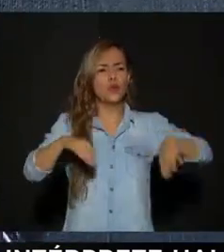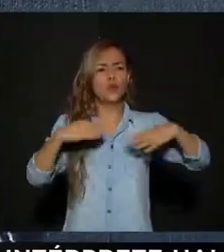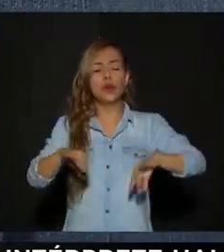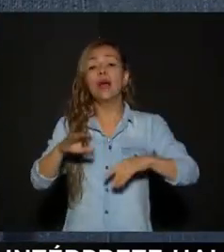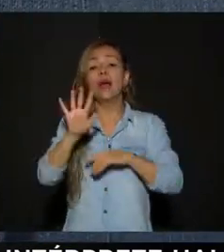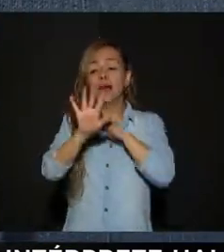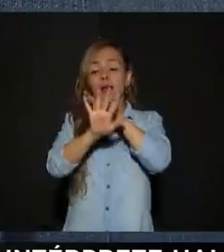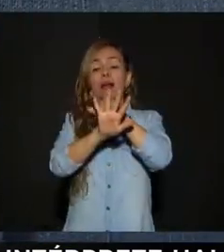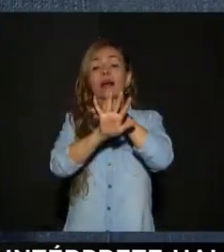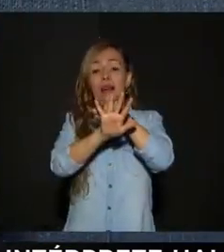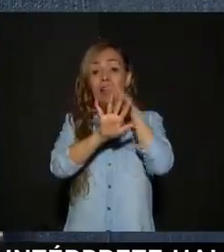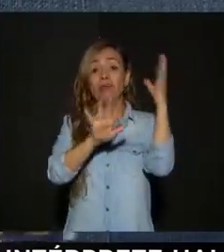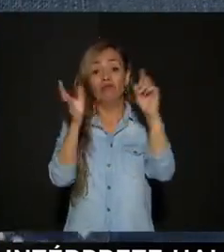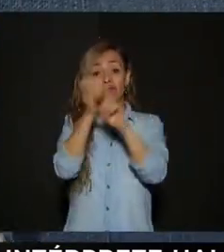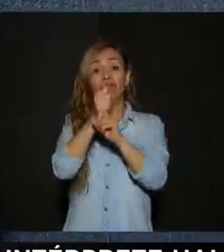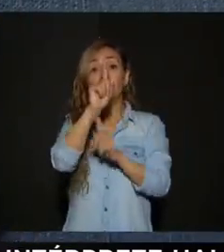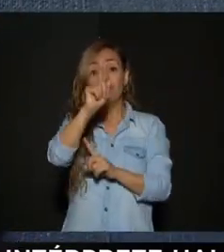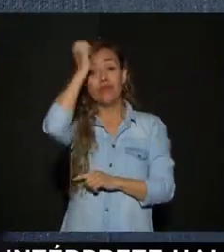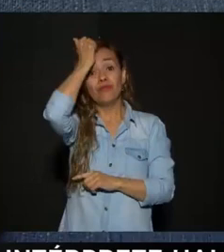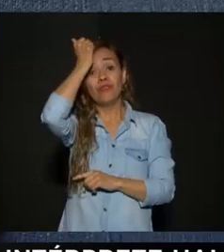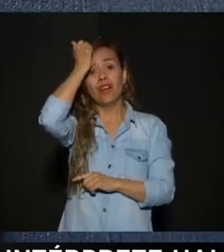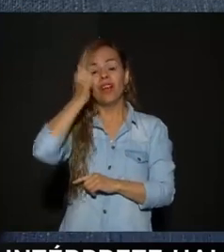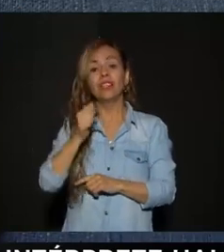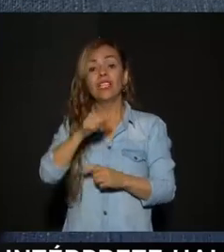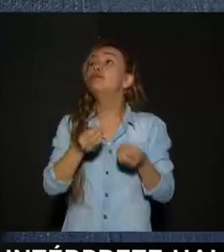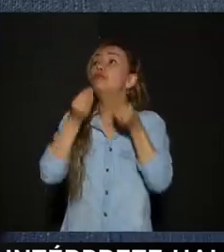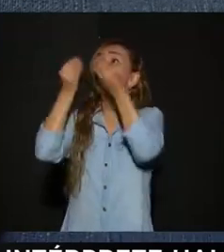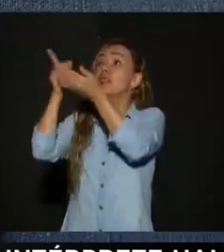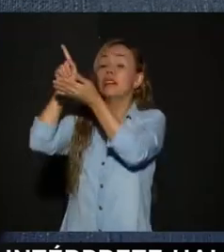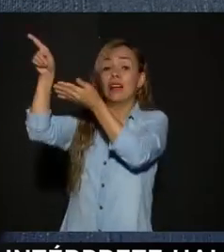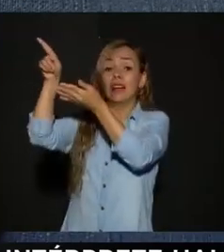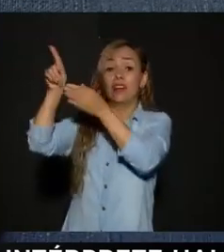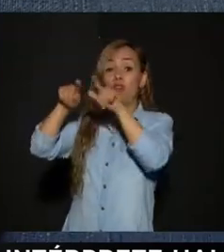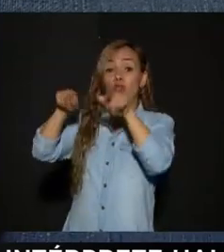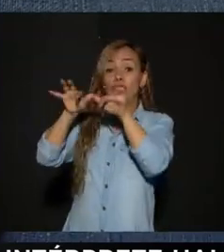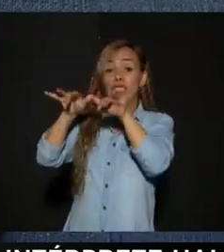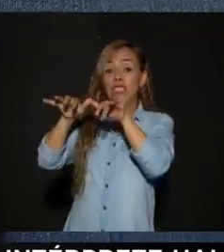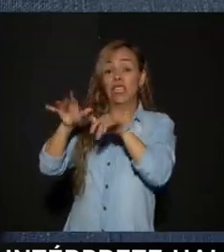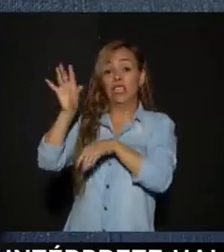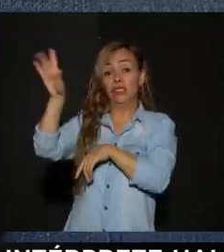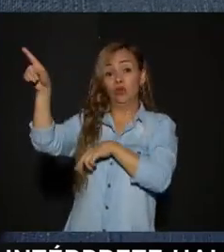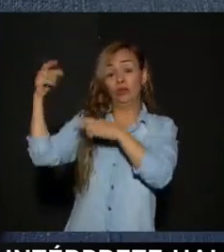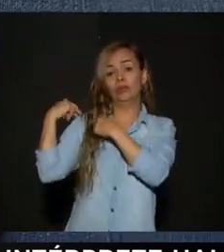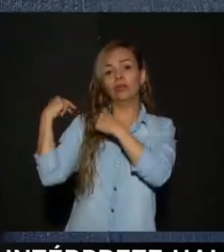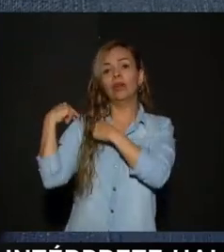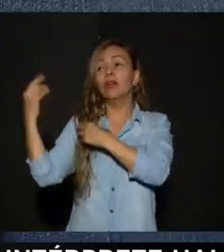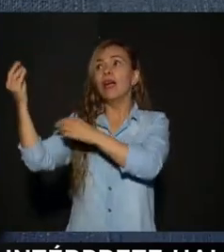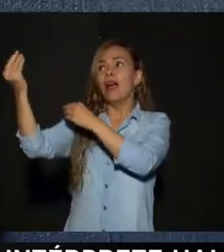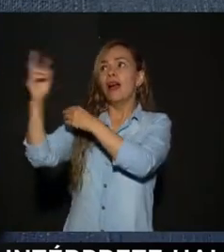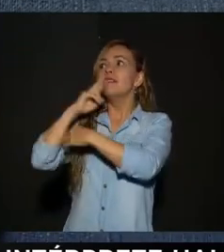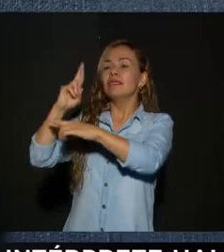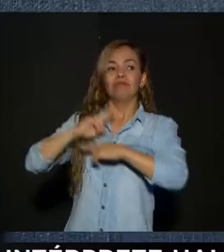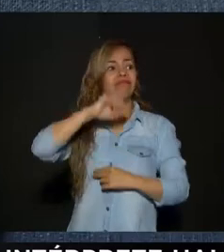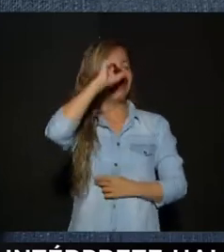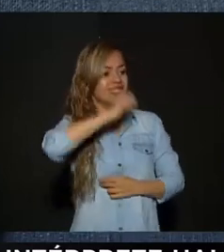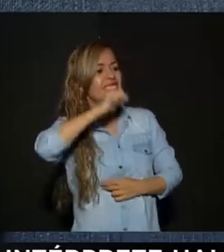asteroide, reportamos al observatorio y nos dijeron, sí, ese es un descubrimiento. Tenemos entonces el quinto